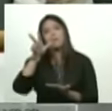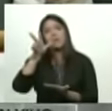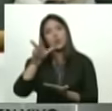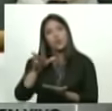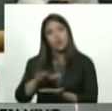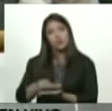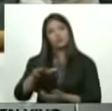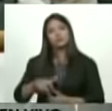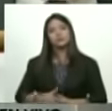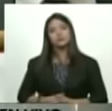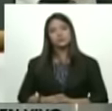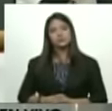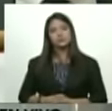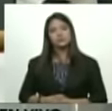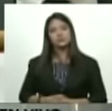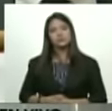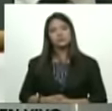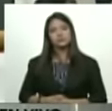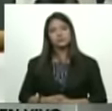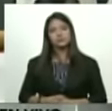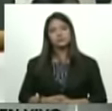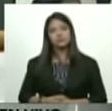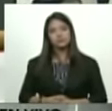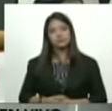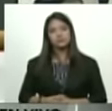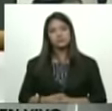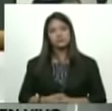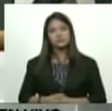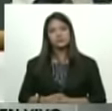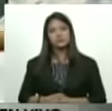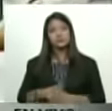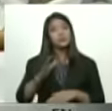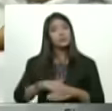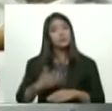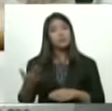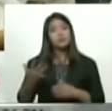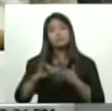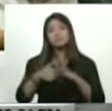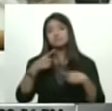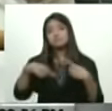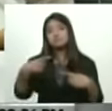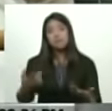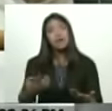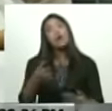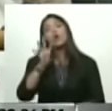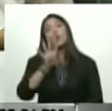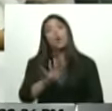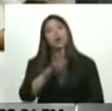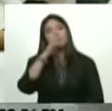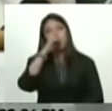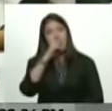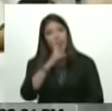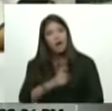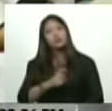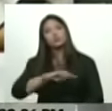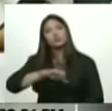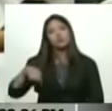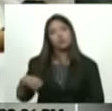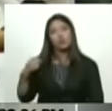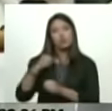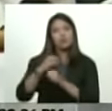viene dada porque es producto de los 4 años que se vienen haciendo trabajos